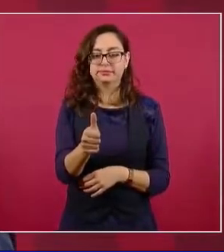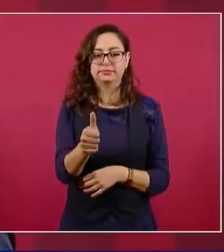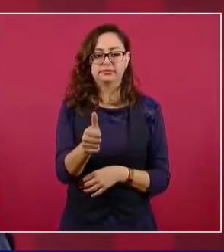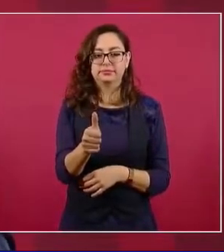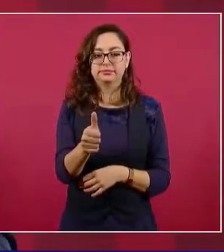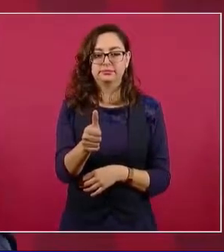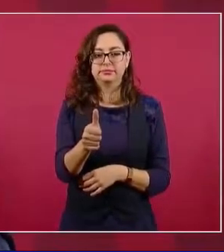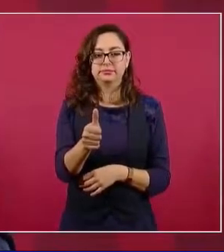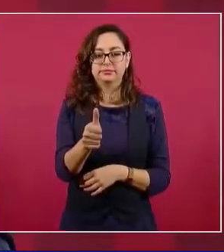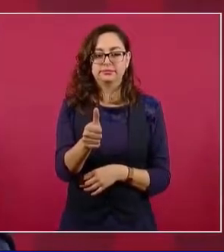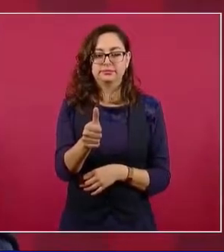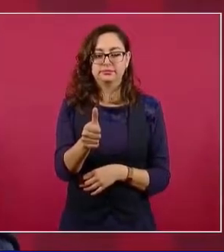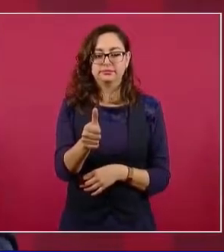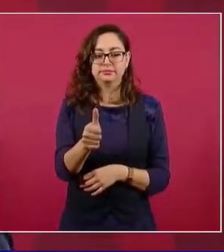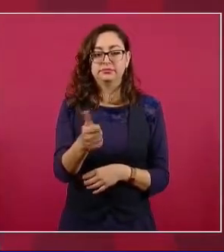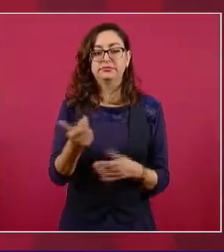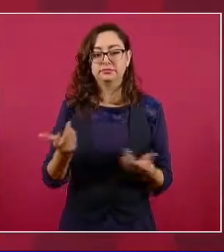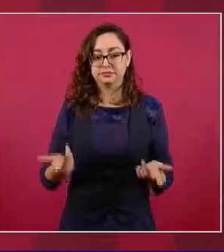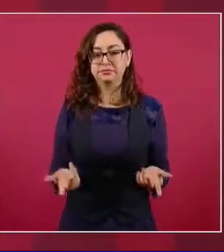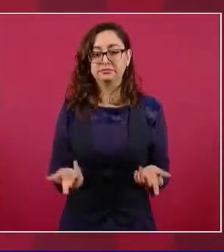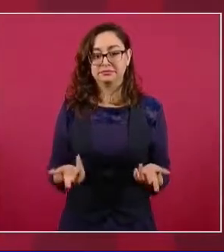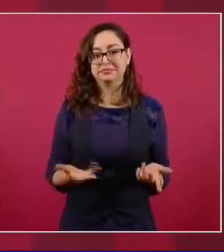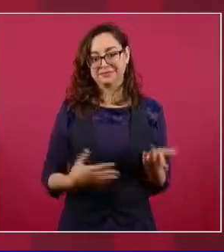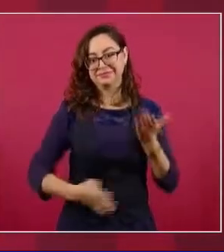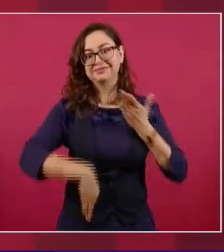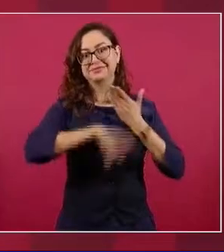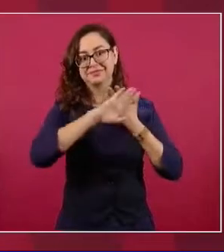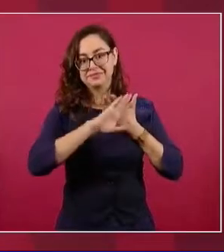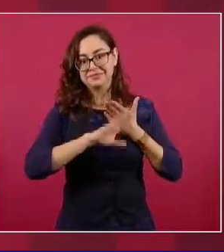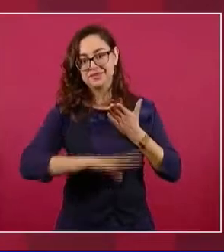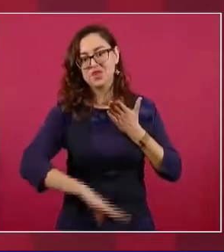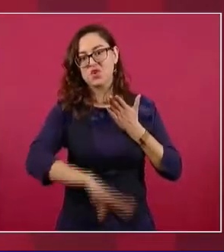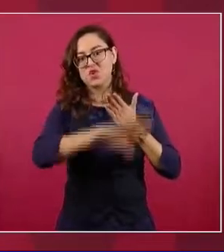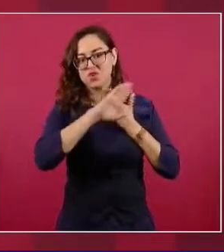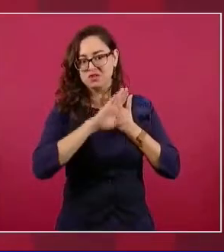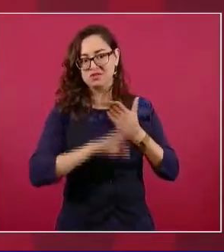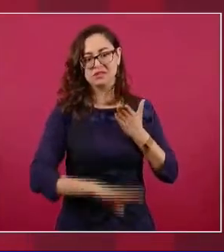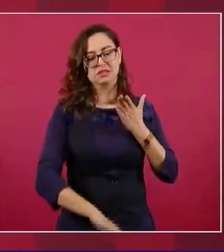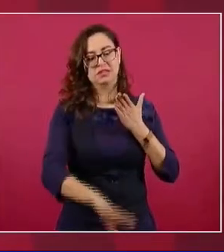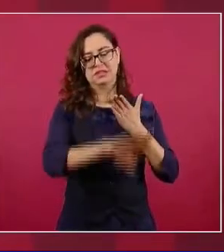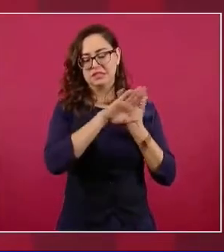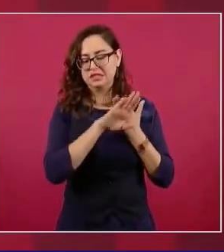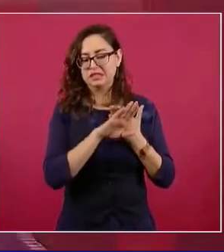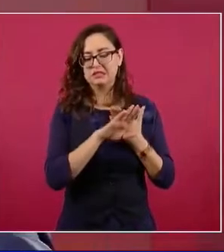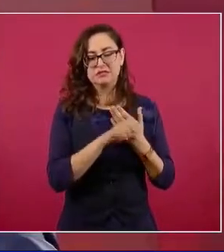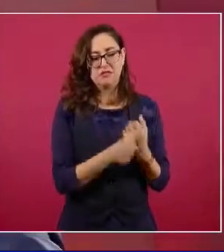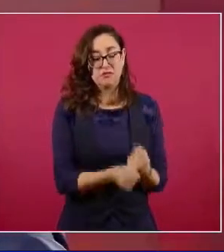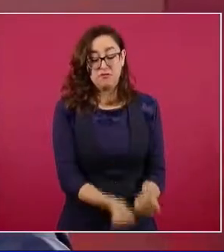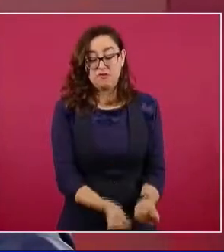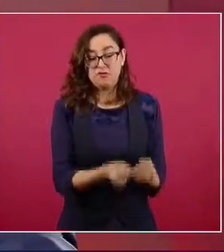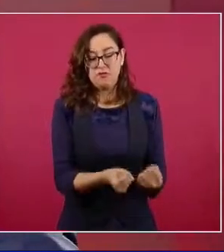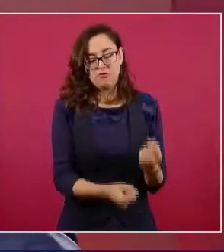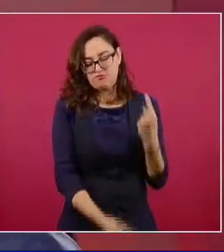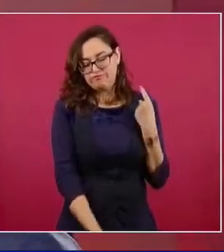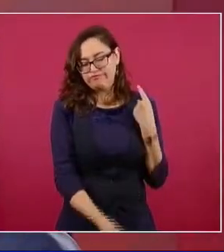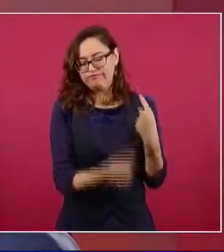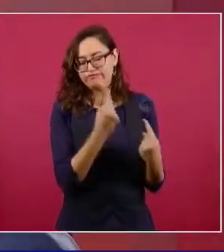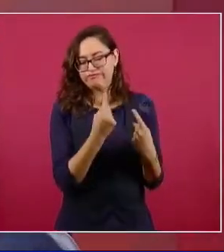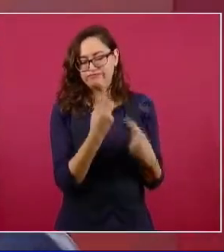Por eso estamos enfrentando los embates